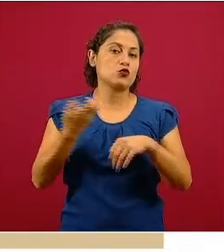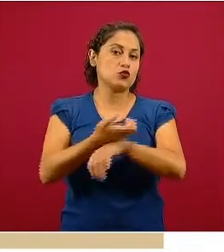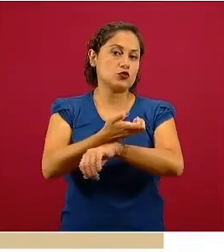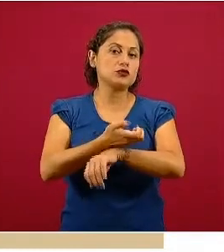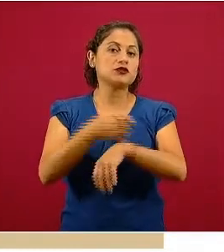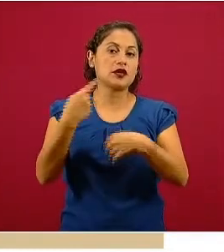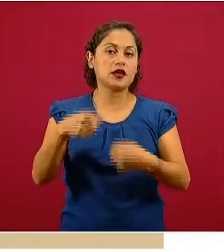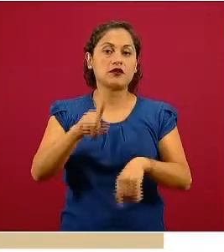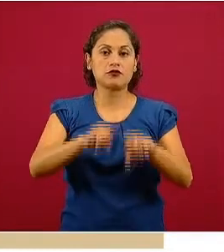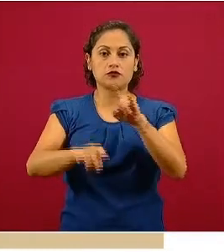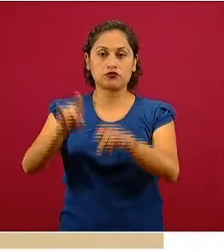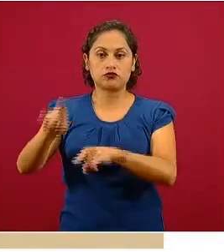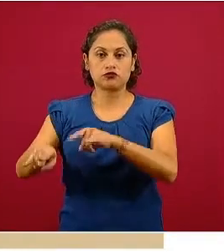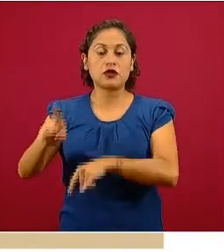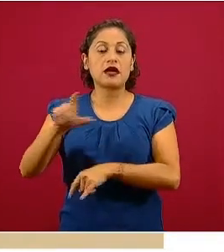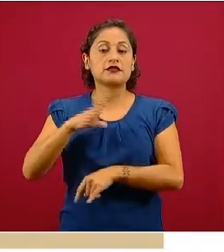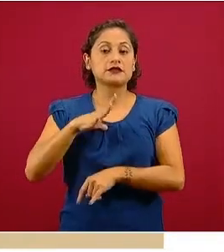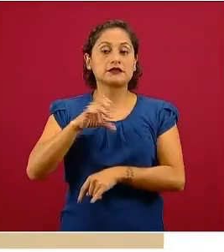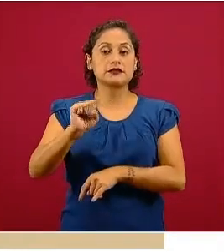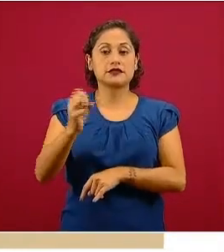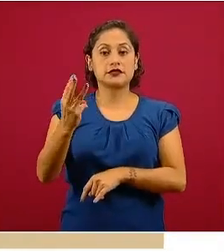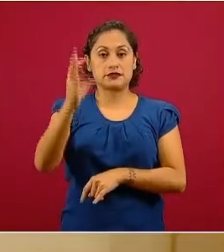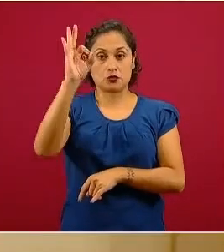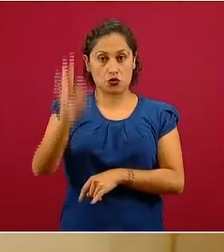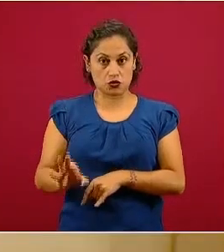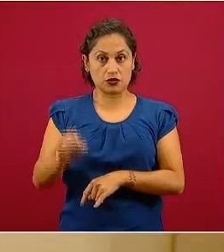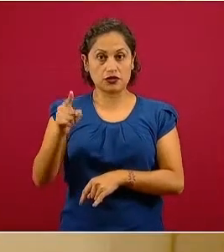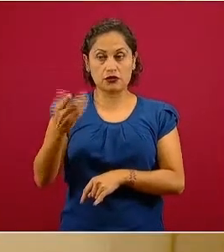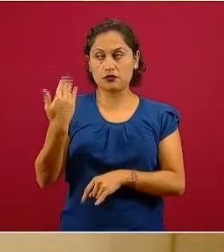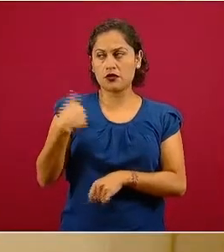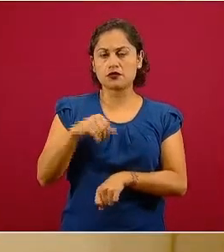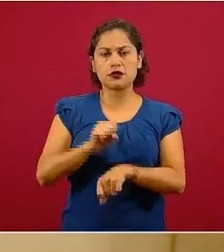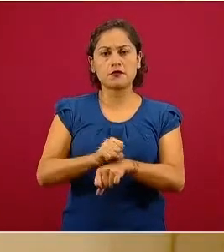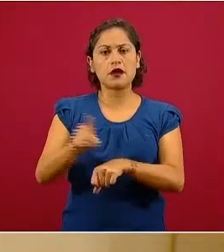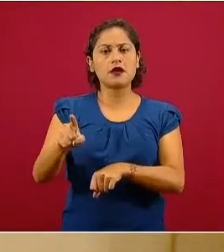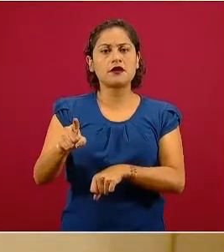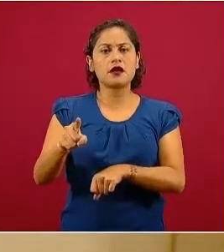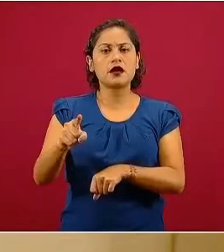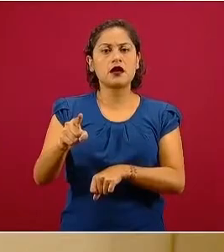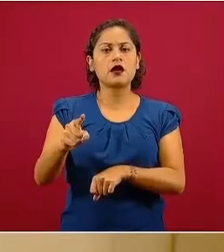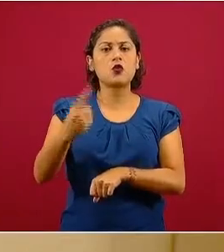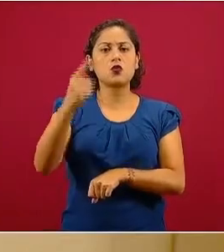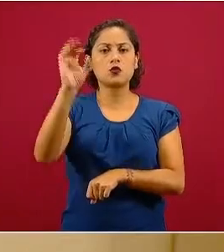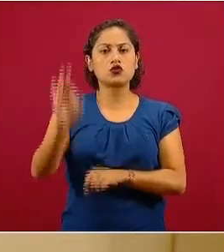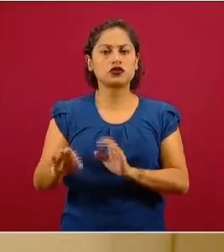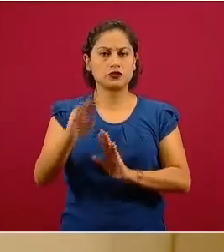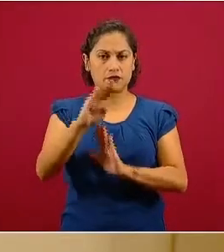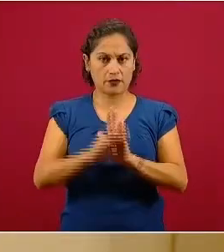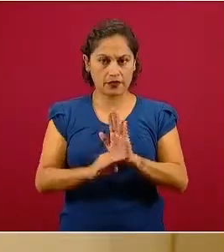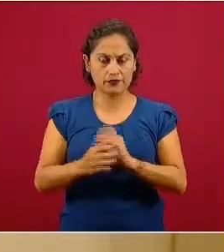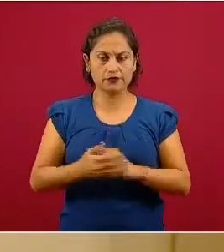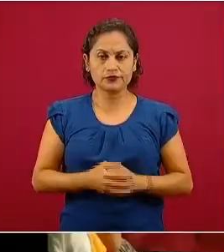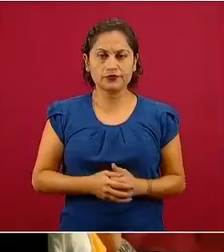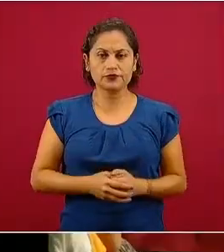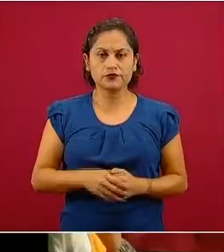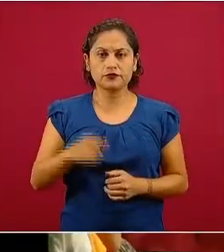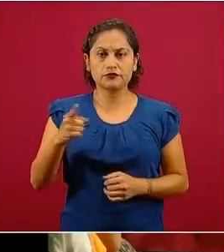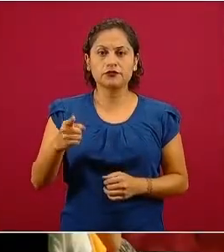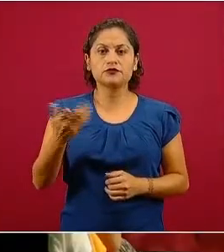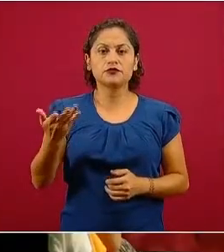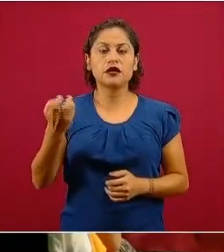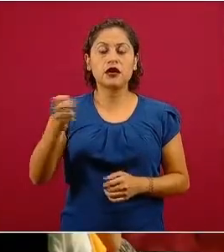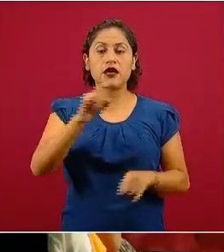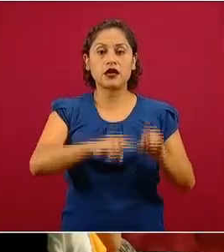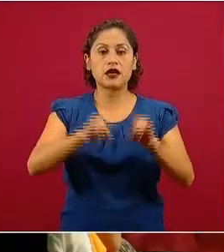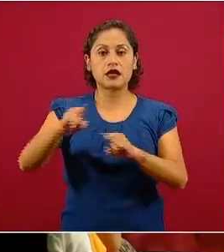camas general, se encuentra en 63%, la disminución de la última semana fue de menos 1%, las camas con ventilador también con